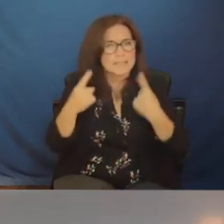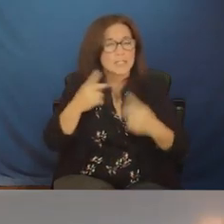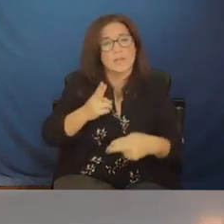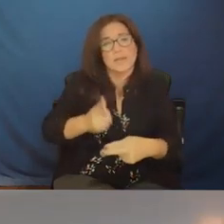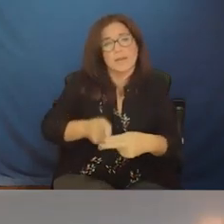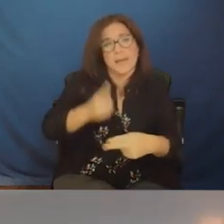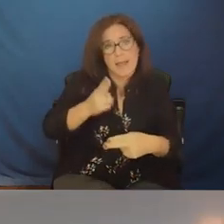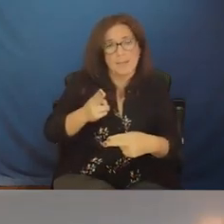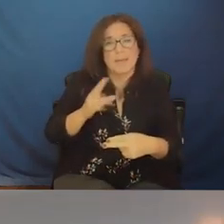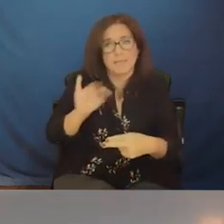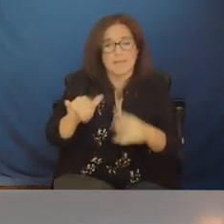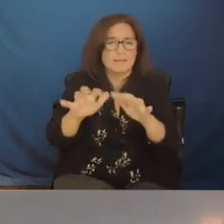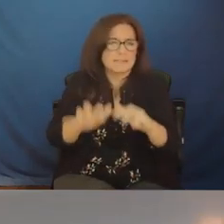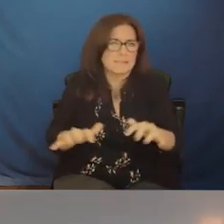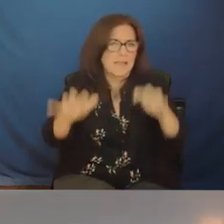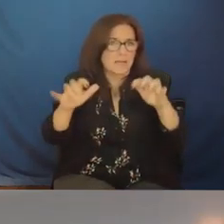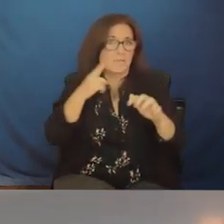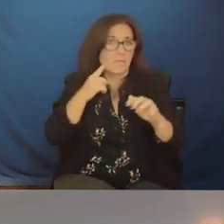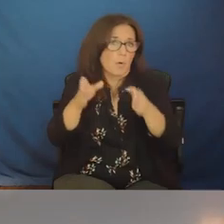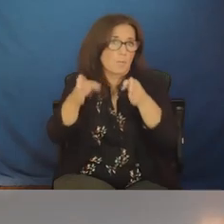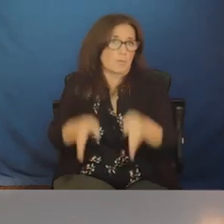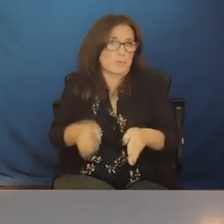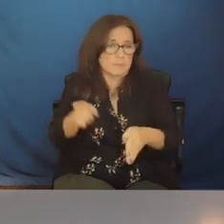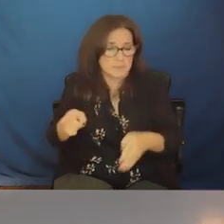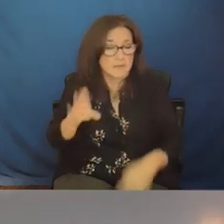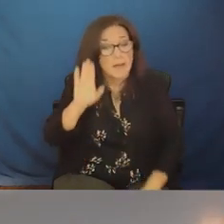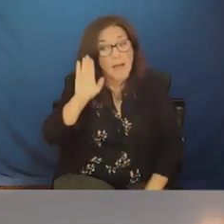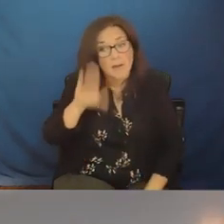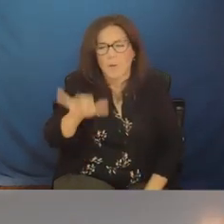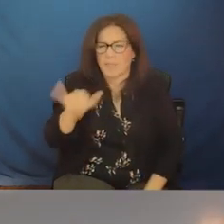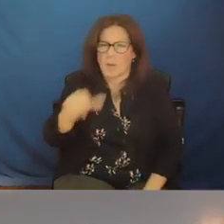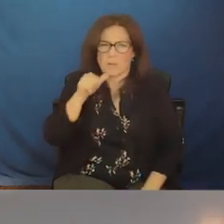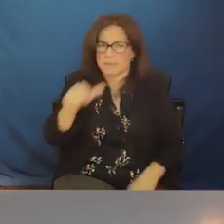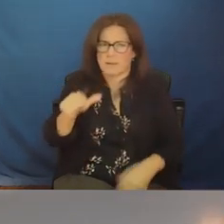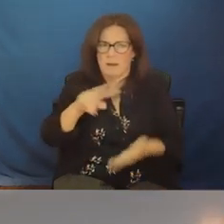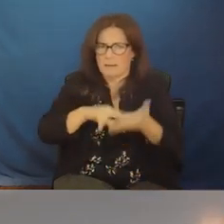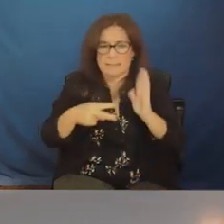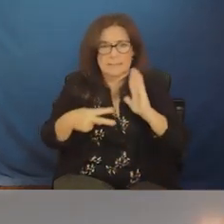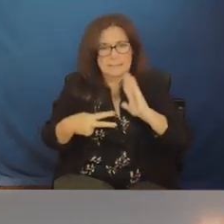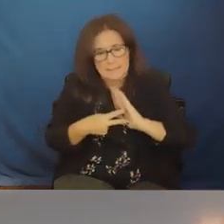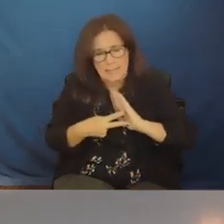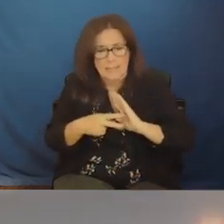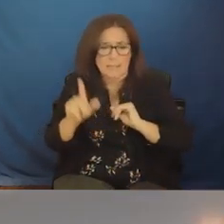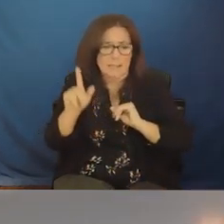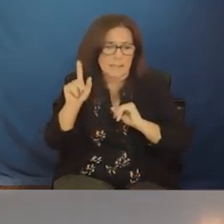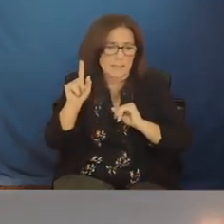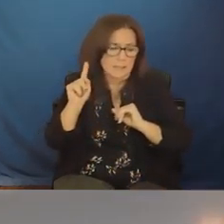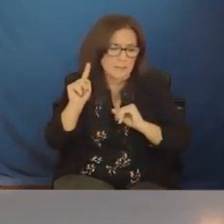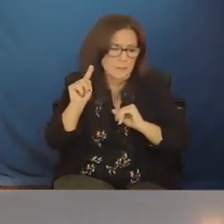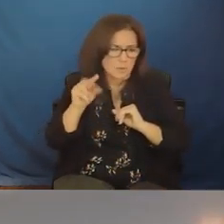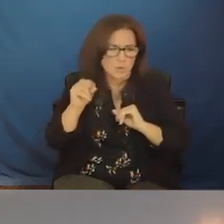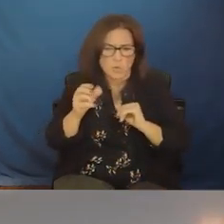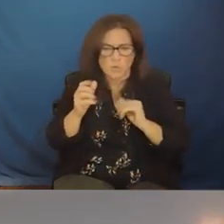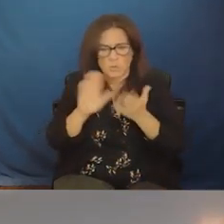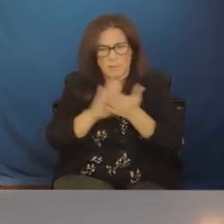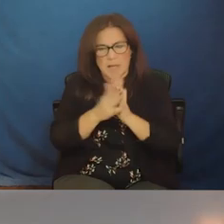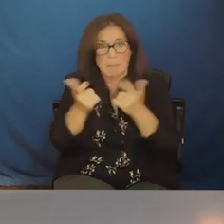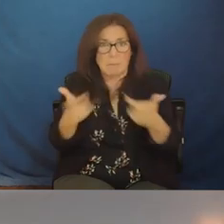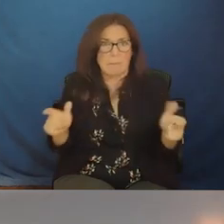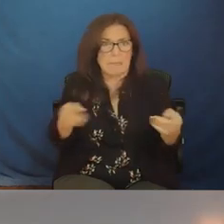el nombramiento de las instalaciones del estado y barí y yo sé que la intención no era